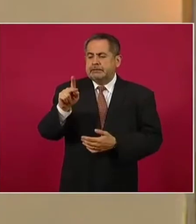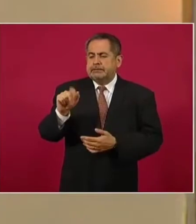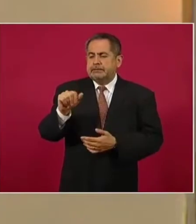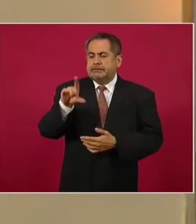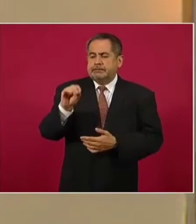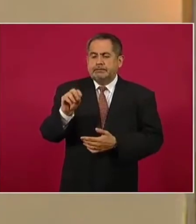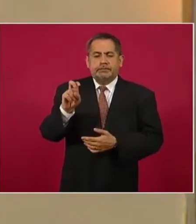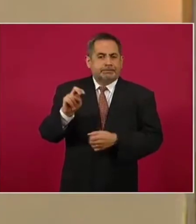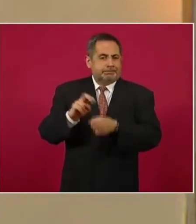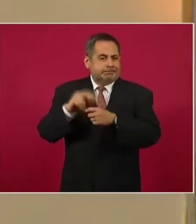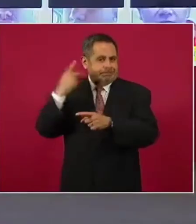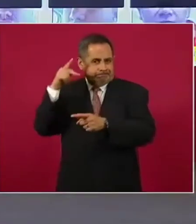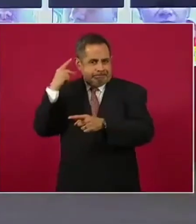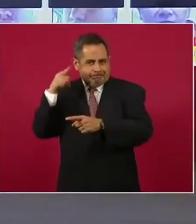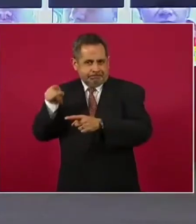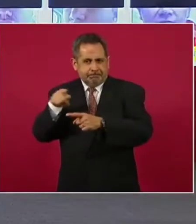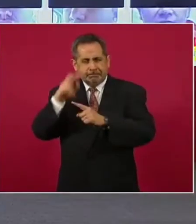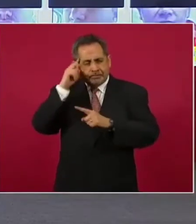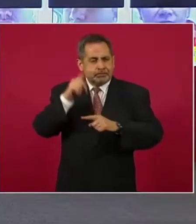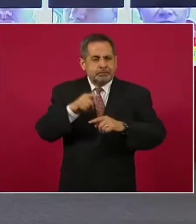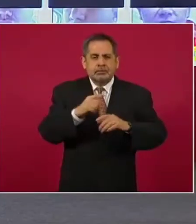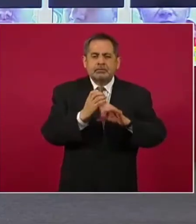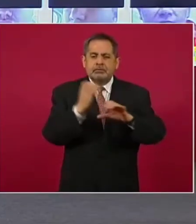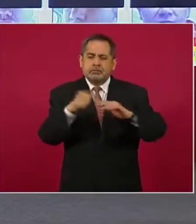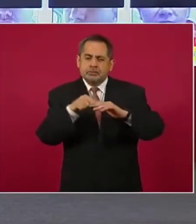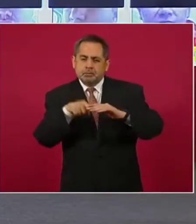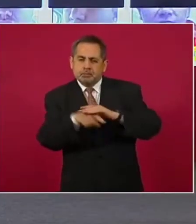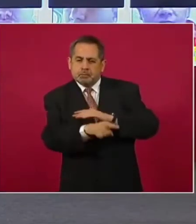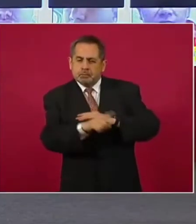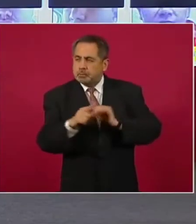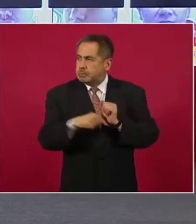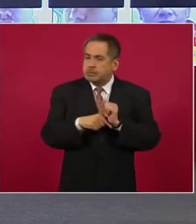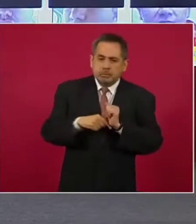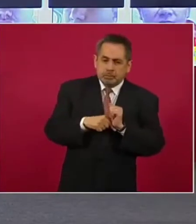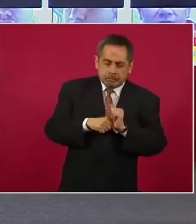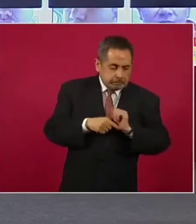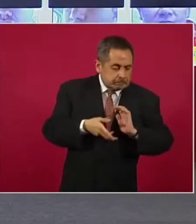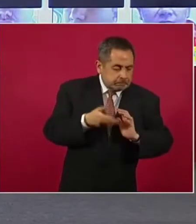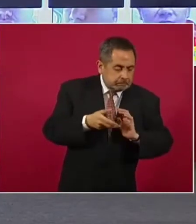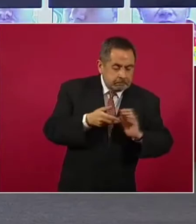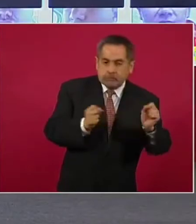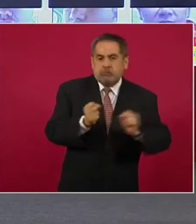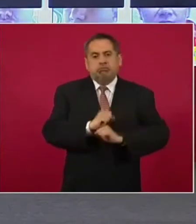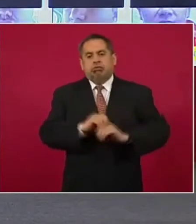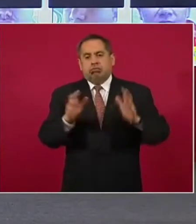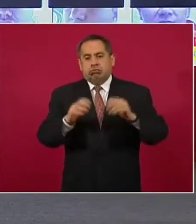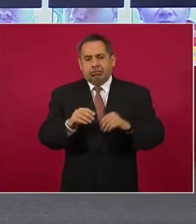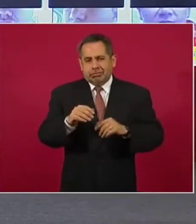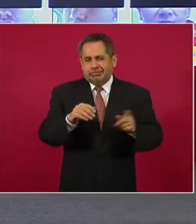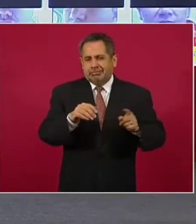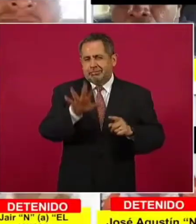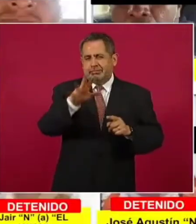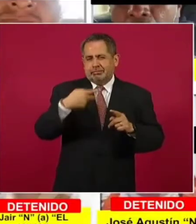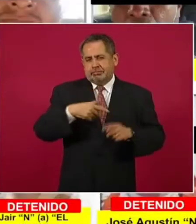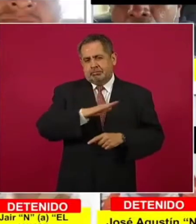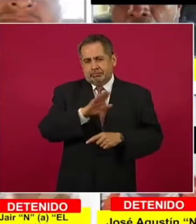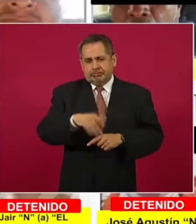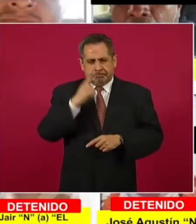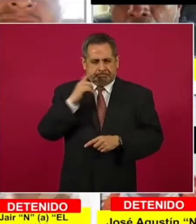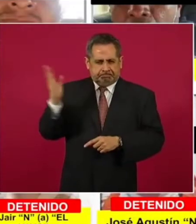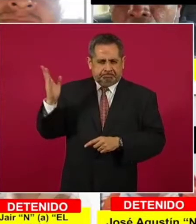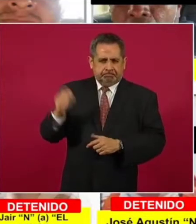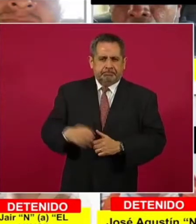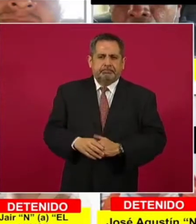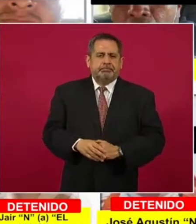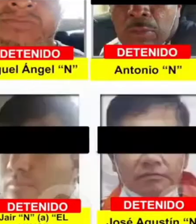municipio de puebla por una toma clandestina donde perdieron la vida cinco personas y diez más sufrieron lesiones esta es una